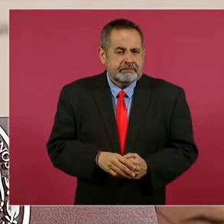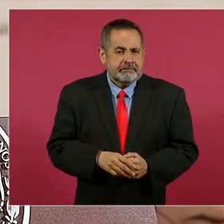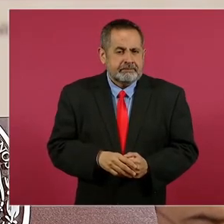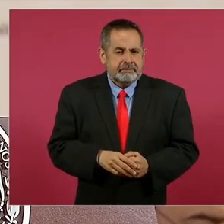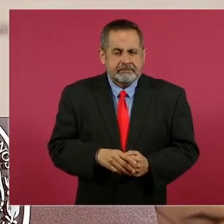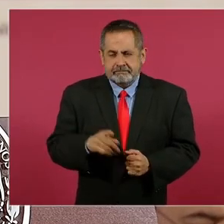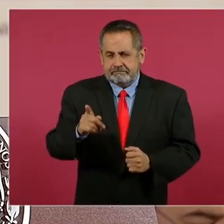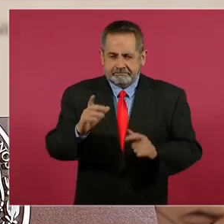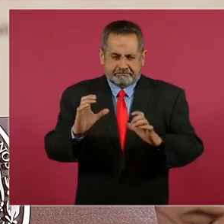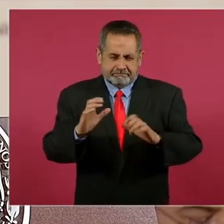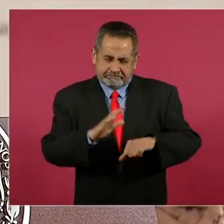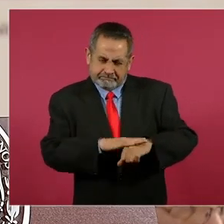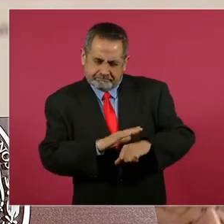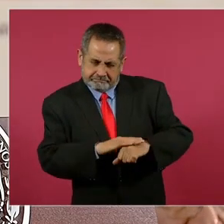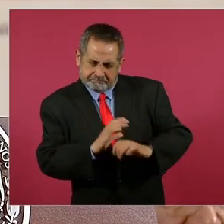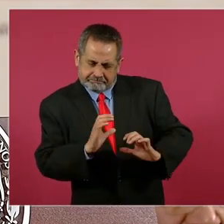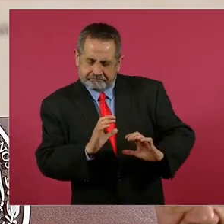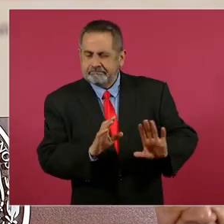cuídenlo,